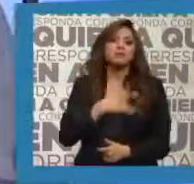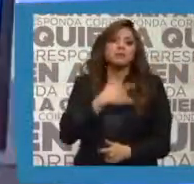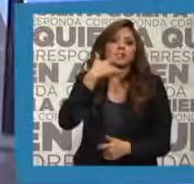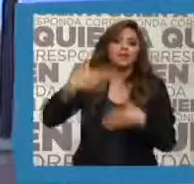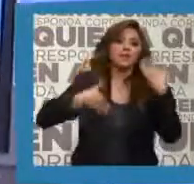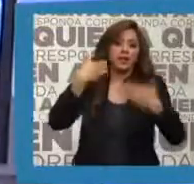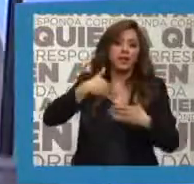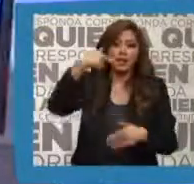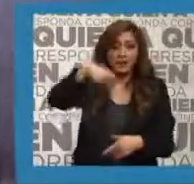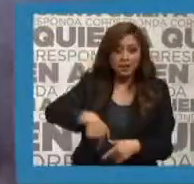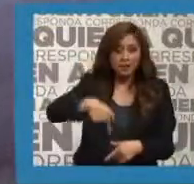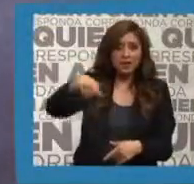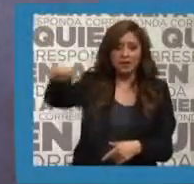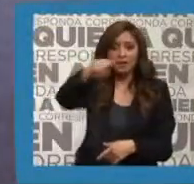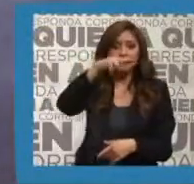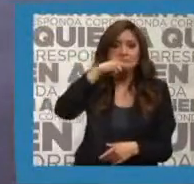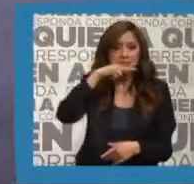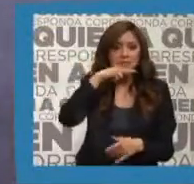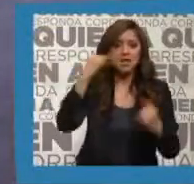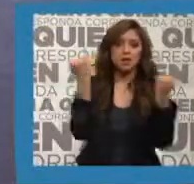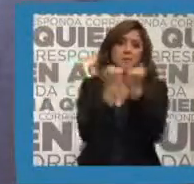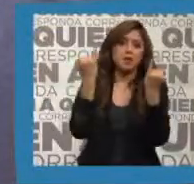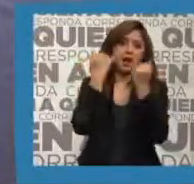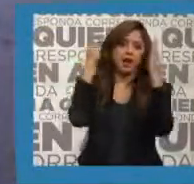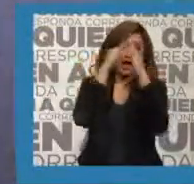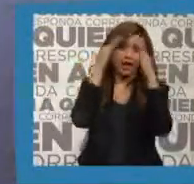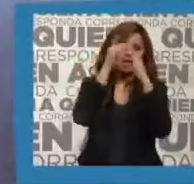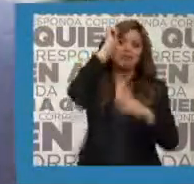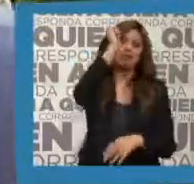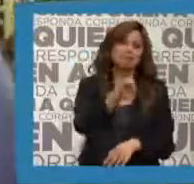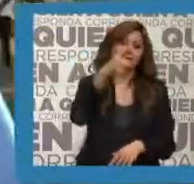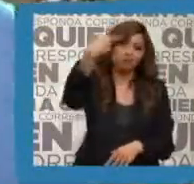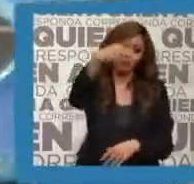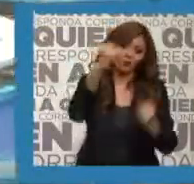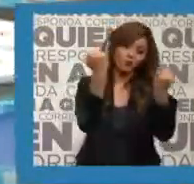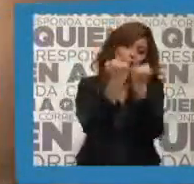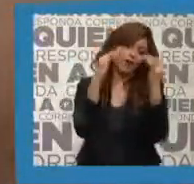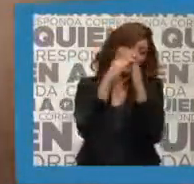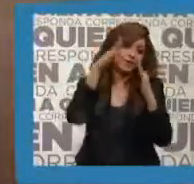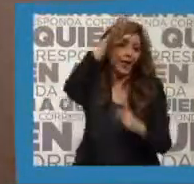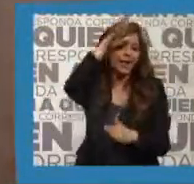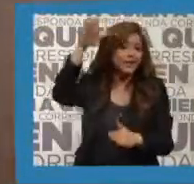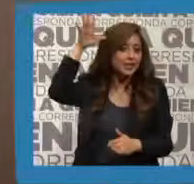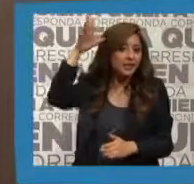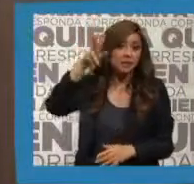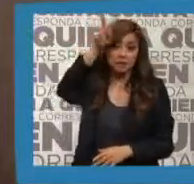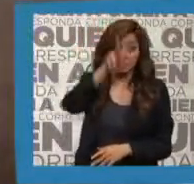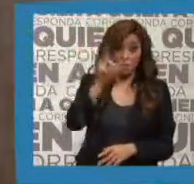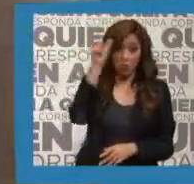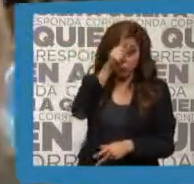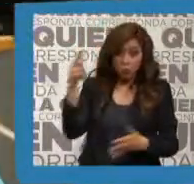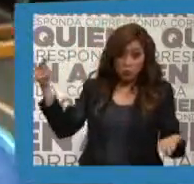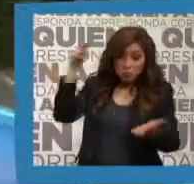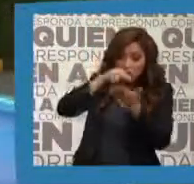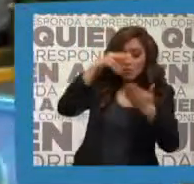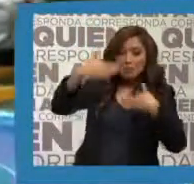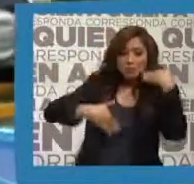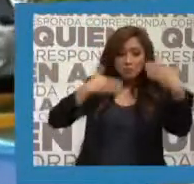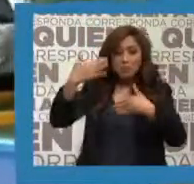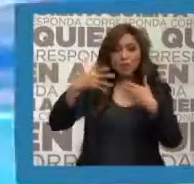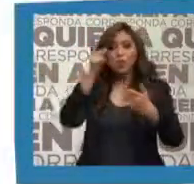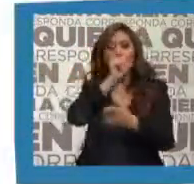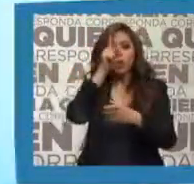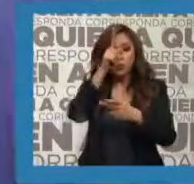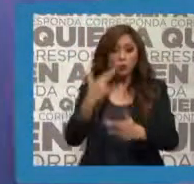espíritu navideño y la esencia de nuestra casa, que es su casa, Azteca. Se la van a pasar a todo dar porque es un gran momento, y además esto de venir a regalar